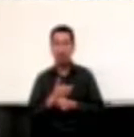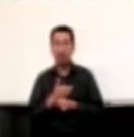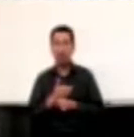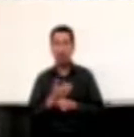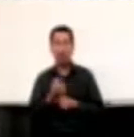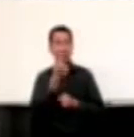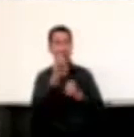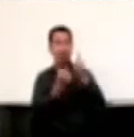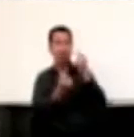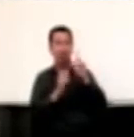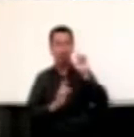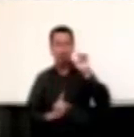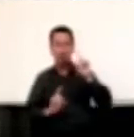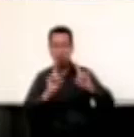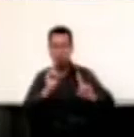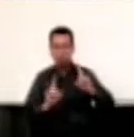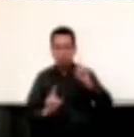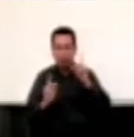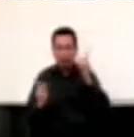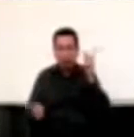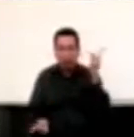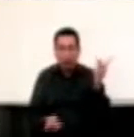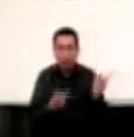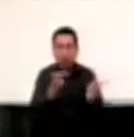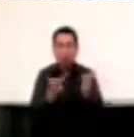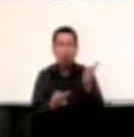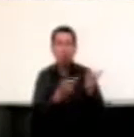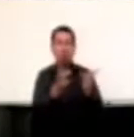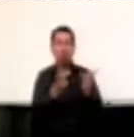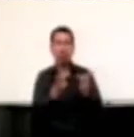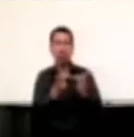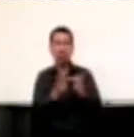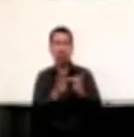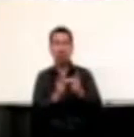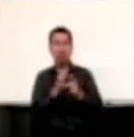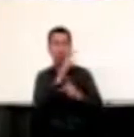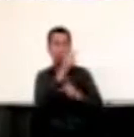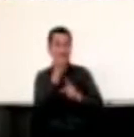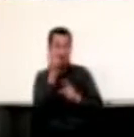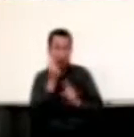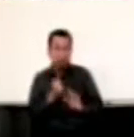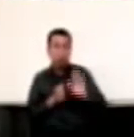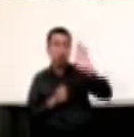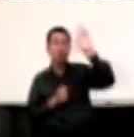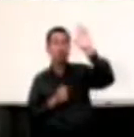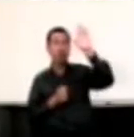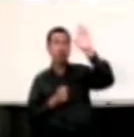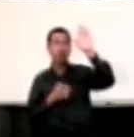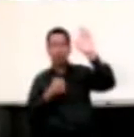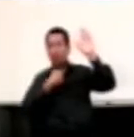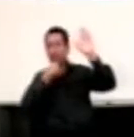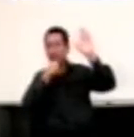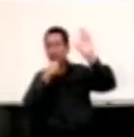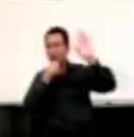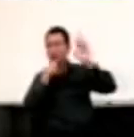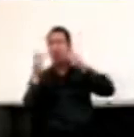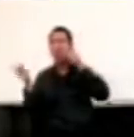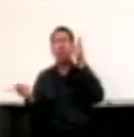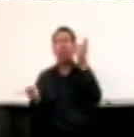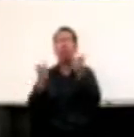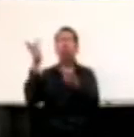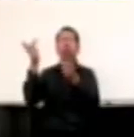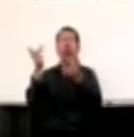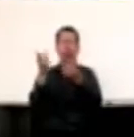de preguntas y respuestas. Así que si alguna persona de las presentes quisiera hacer uso de la voz para formular alguna pregunta